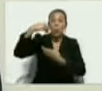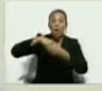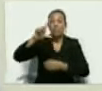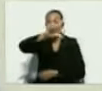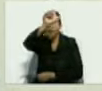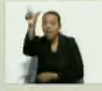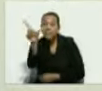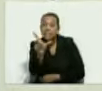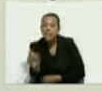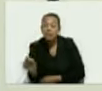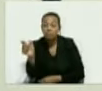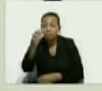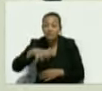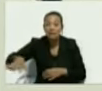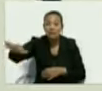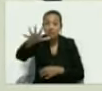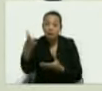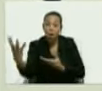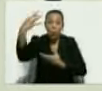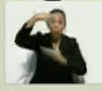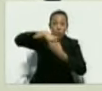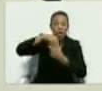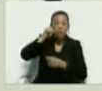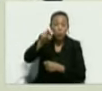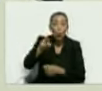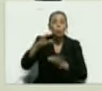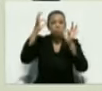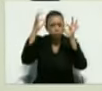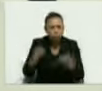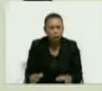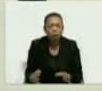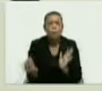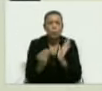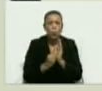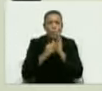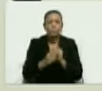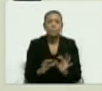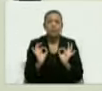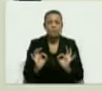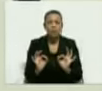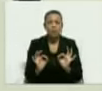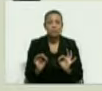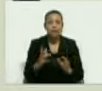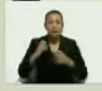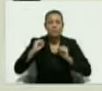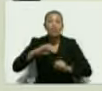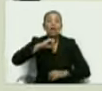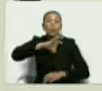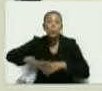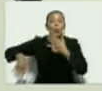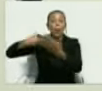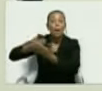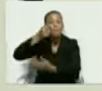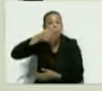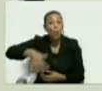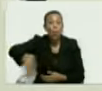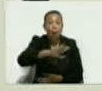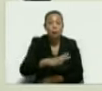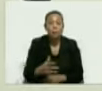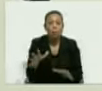territorio de la Guayana Esequiba, que ha sido ratificado de manera indefectible por nuestro pueblo